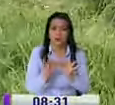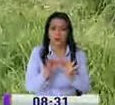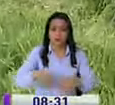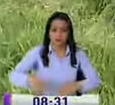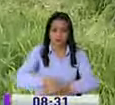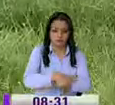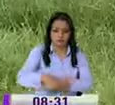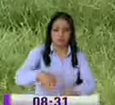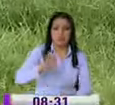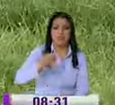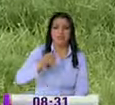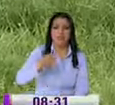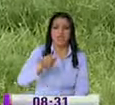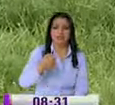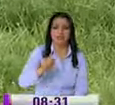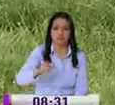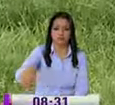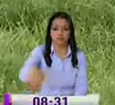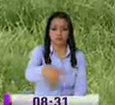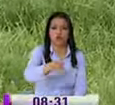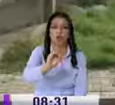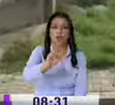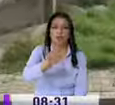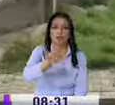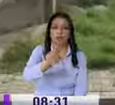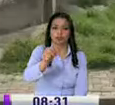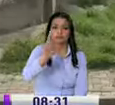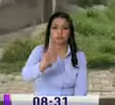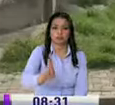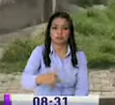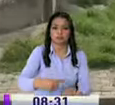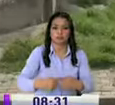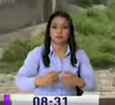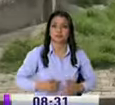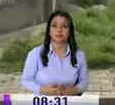calles Tabiazo y Monte de los Olivos, al sur de Quito. Informó Sofía Vintimilla.